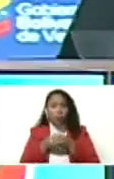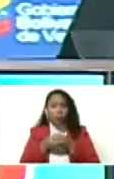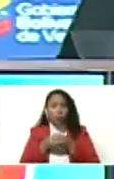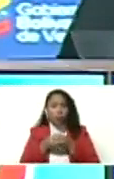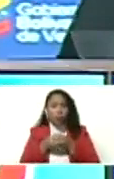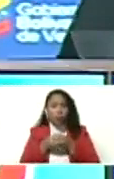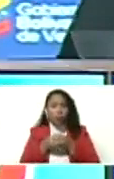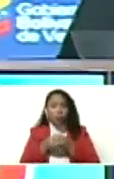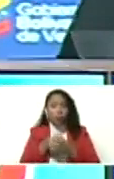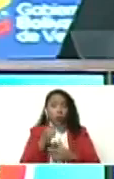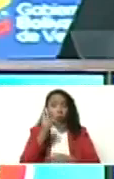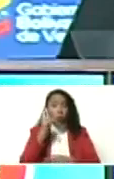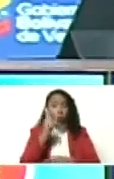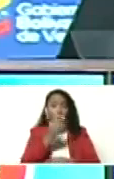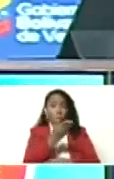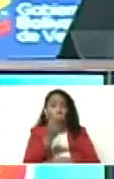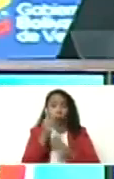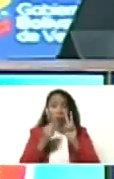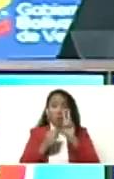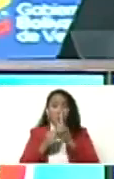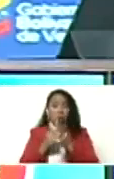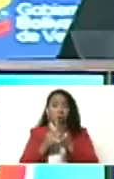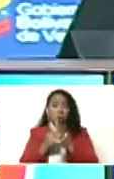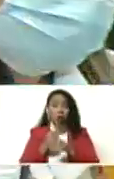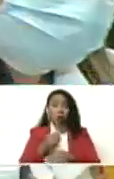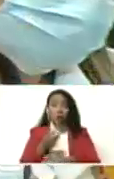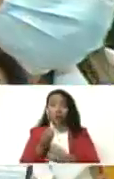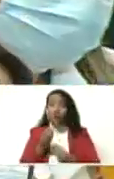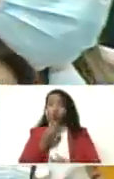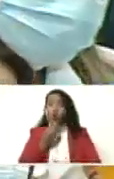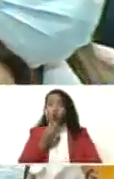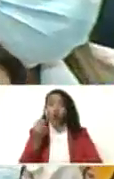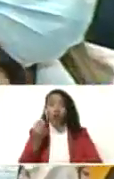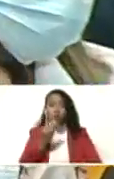Ninguno de ustedes vio eso. Están muy jóvenes